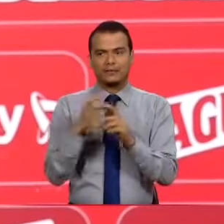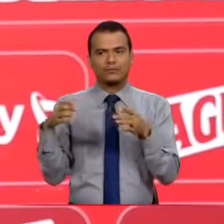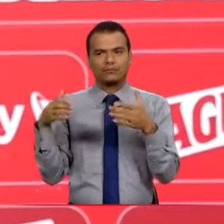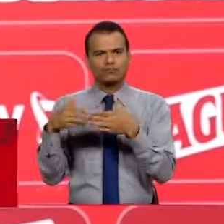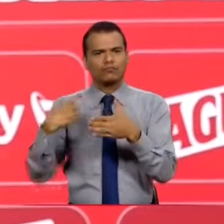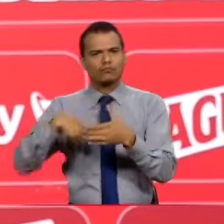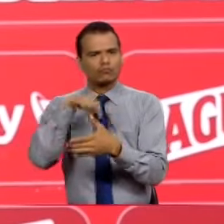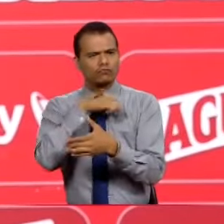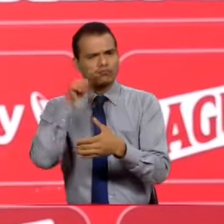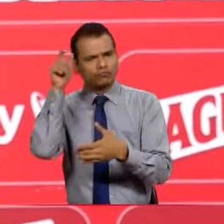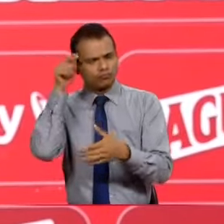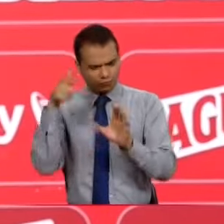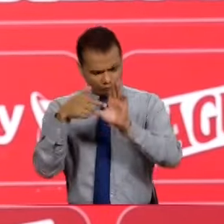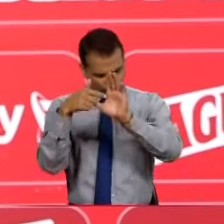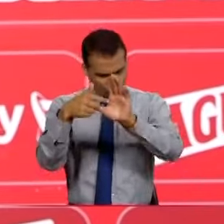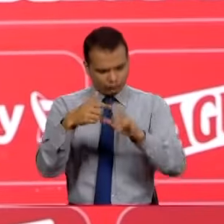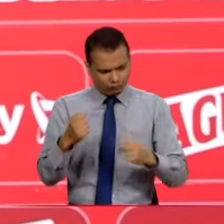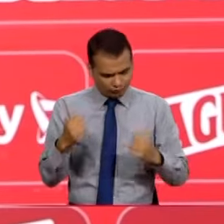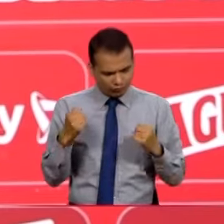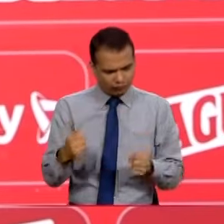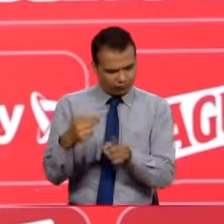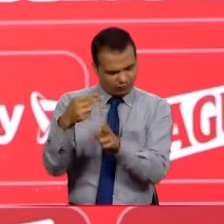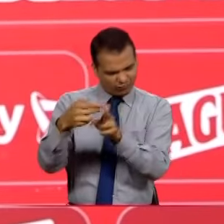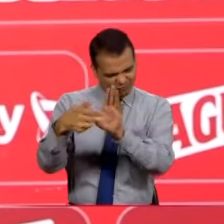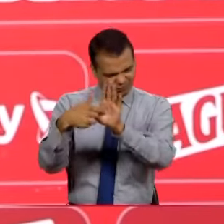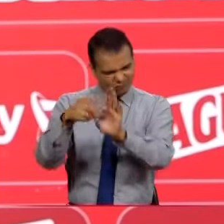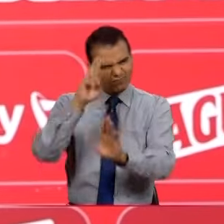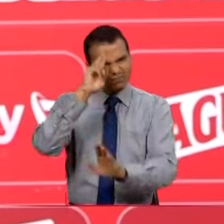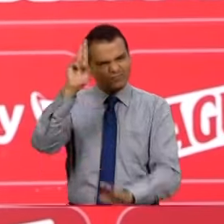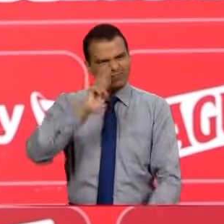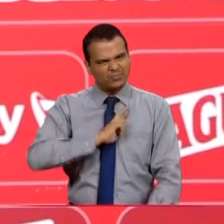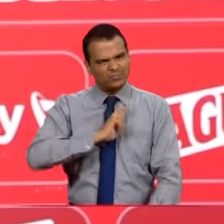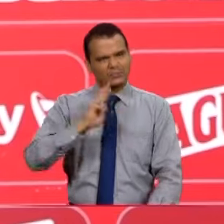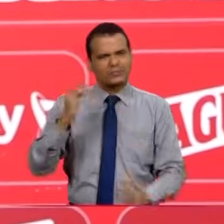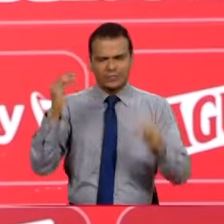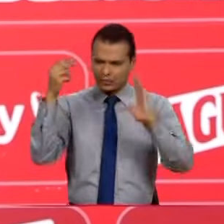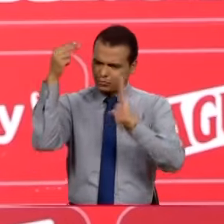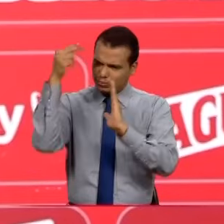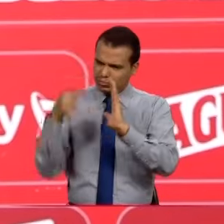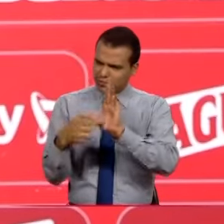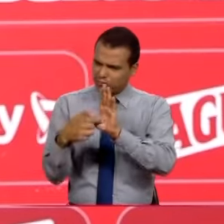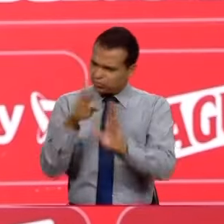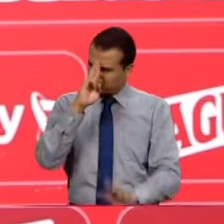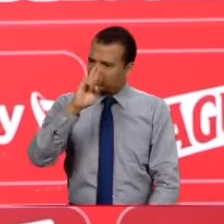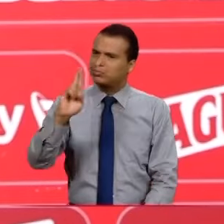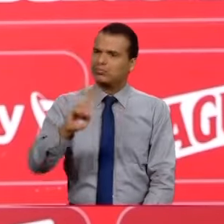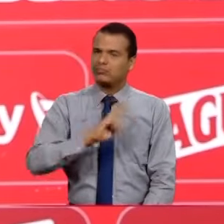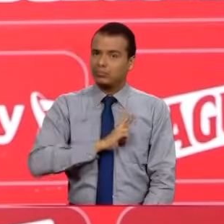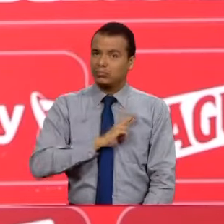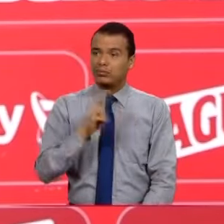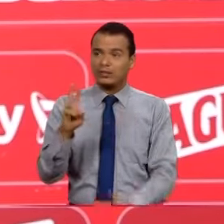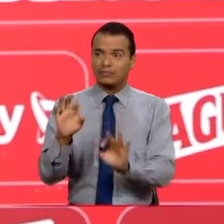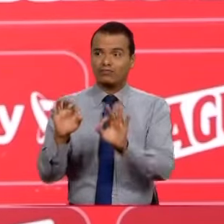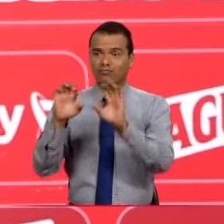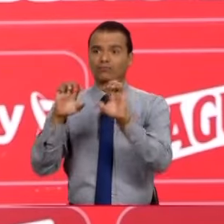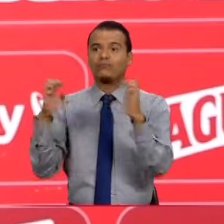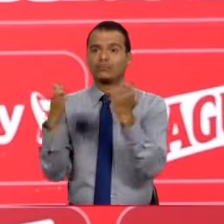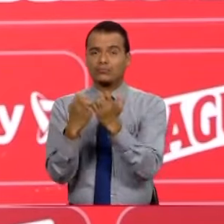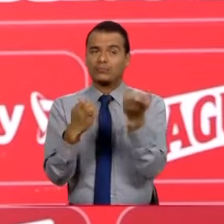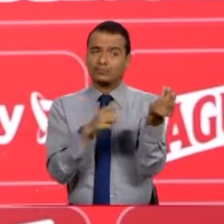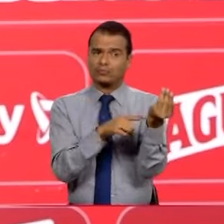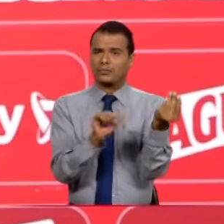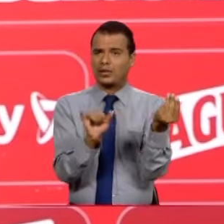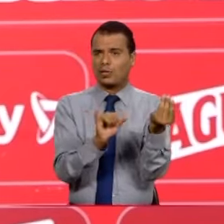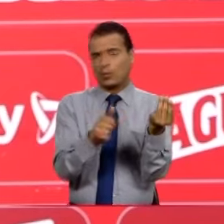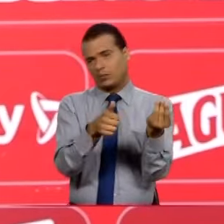hacer valer nuestro nombre nuestra historia Tenemos un gran equipo jugadores de Gran calidad así como ellos pero Nosotros sabemos que tenemos un